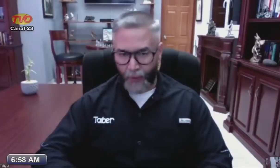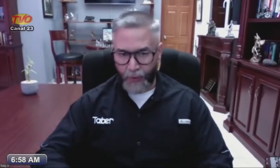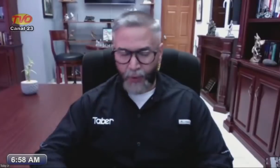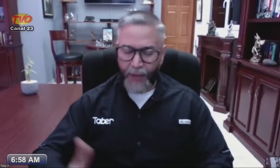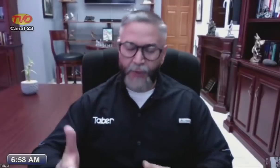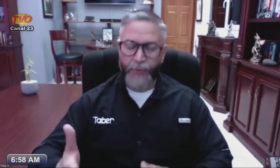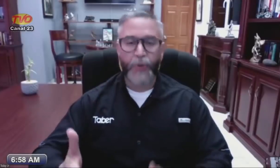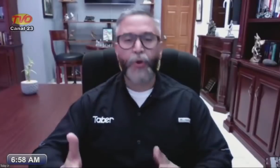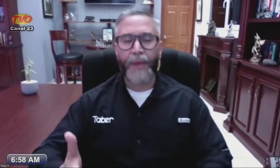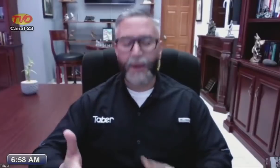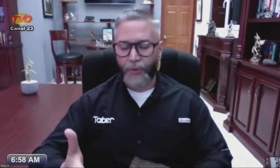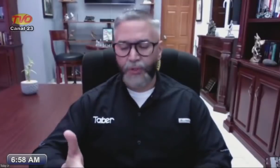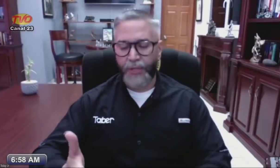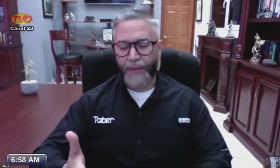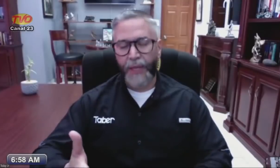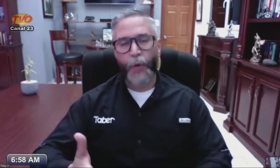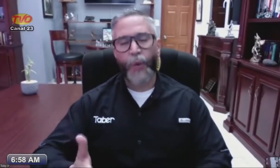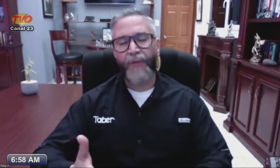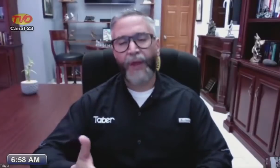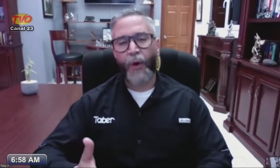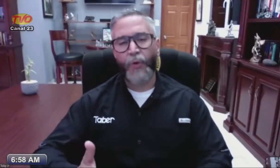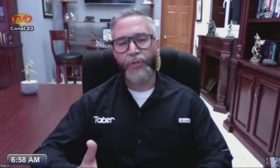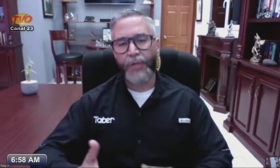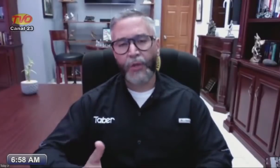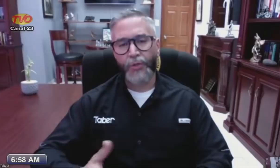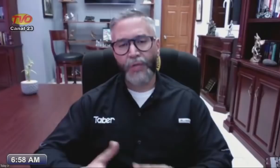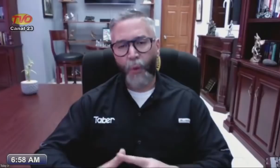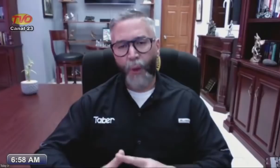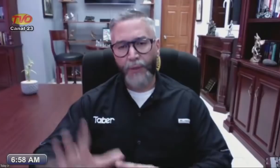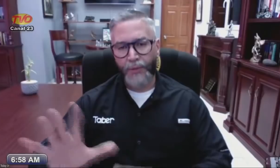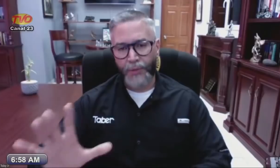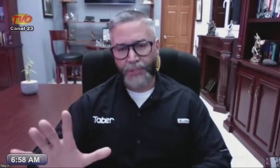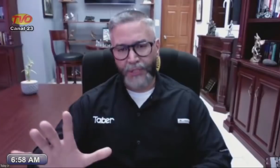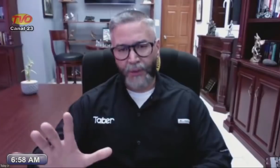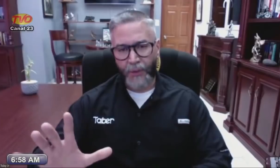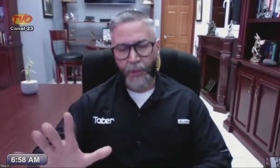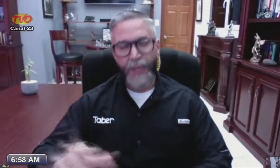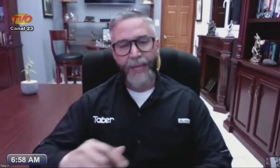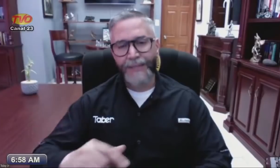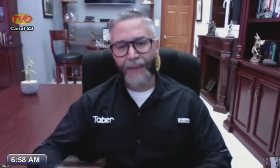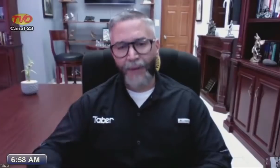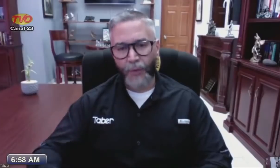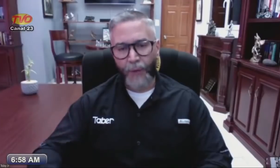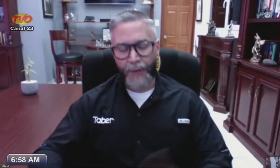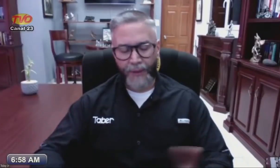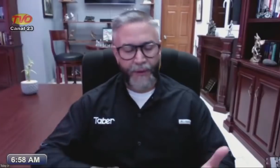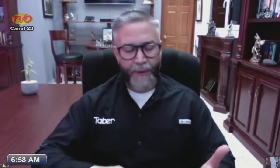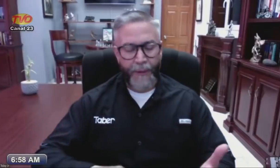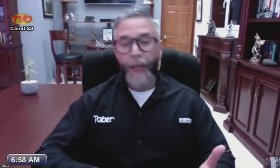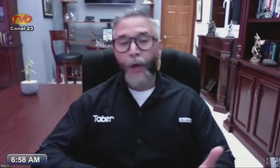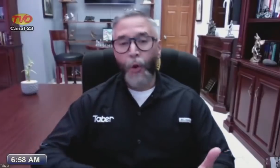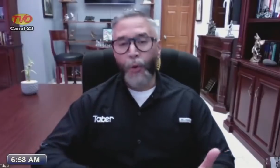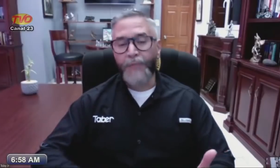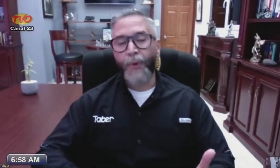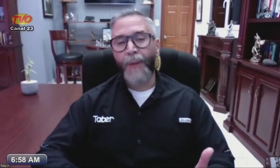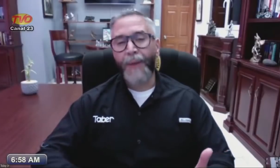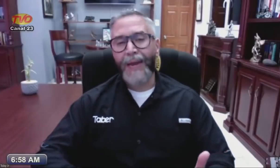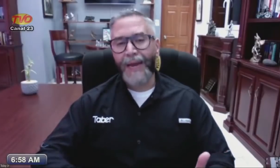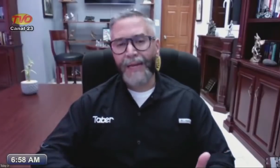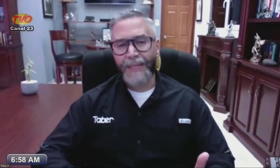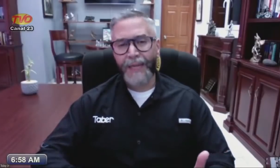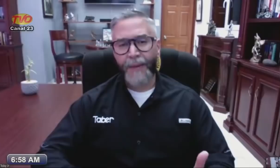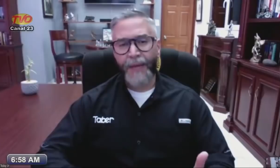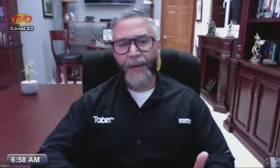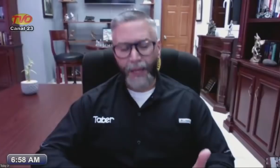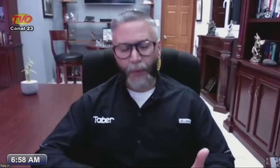que yo doy los horarios domingos 7 9 11 2 y 4 son 5 están virtualmente lunes por la mañana